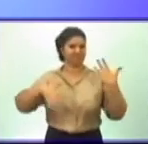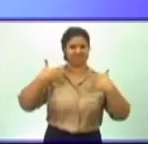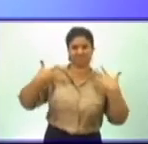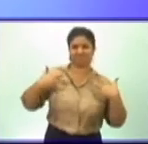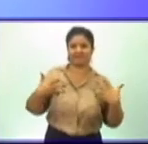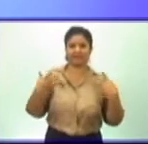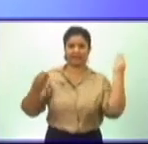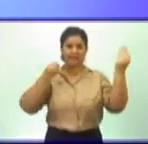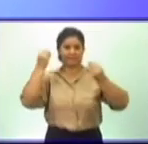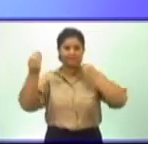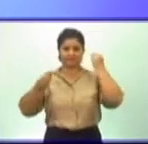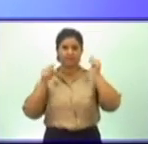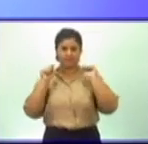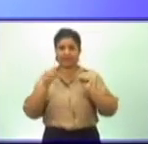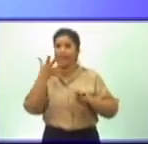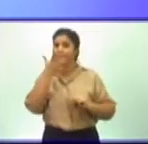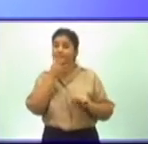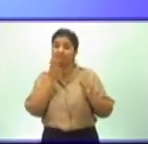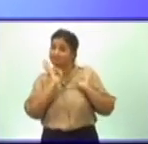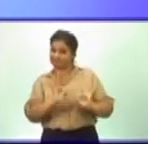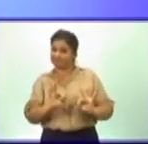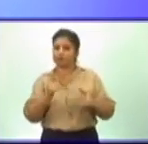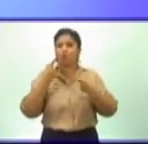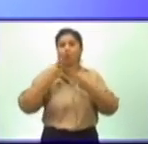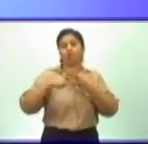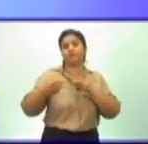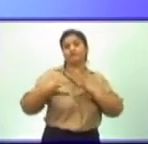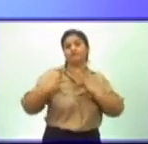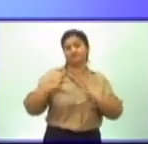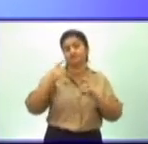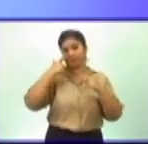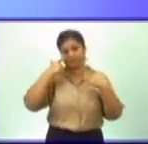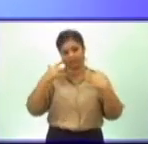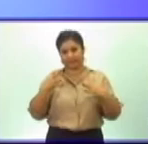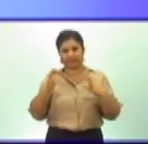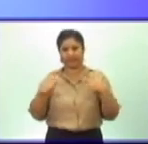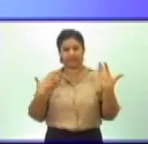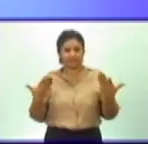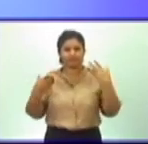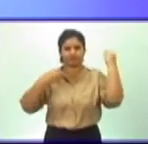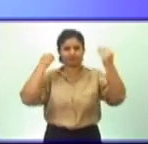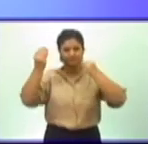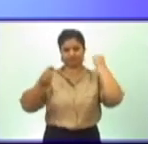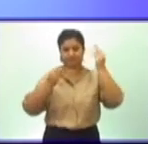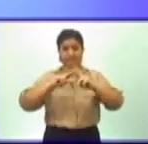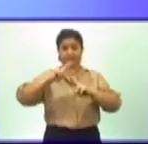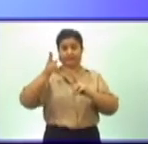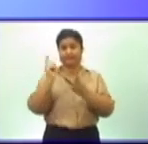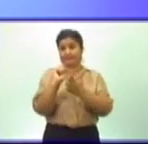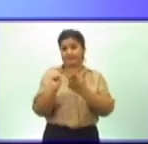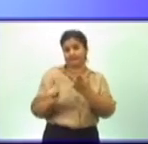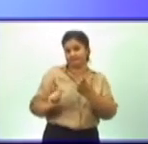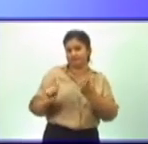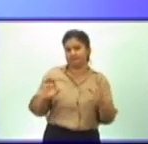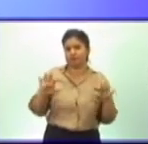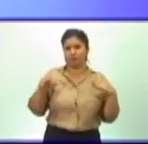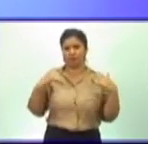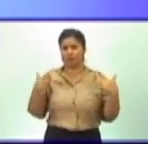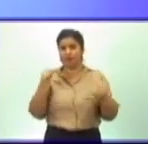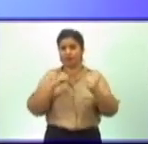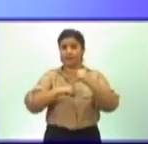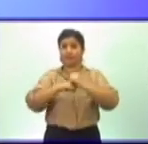elementos importantes a la hora de analizar una obra dramática, que los hemos ido viendo en la clase, pero los voy a ir retomando, es la estructura y